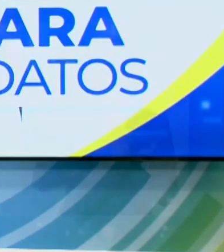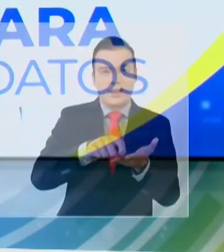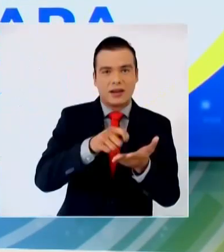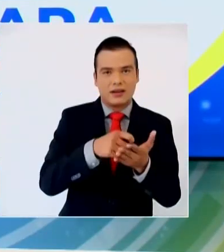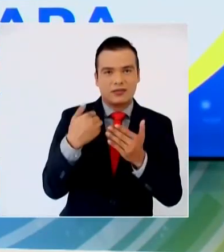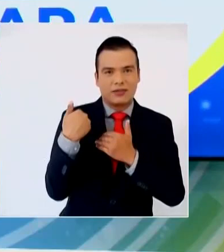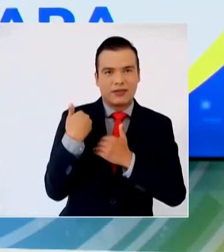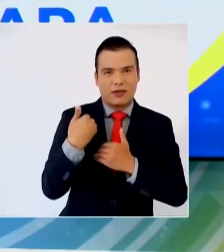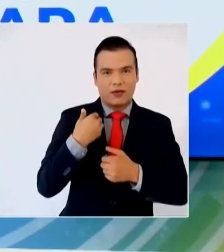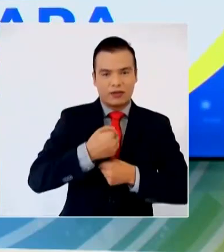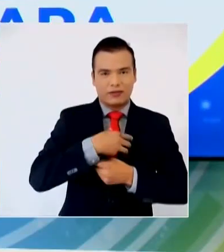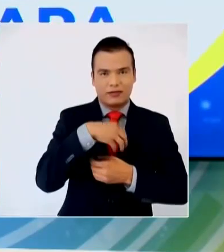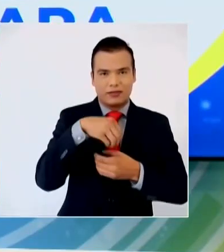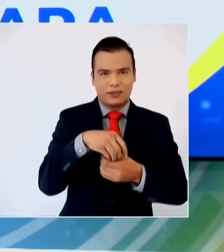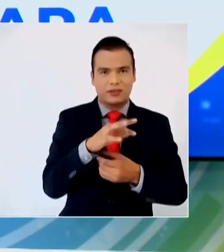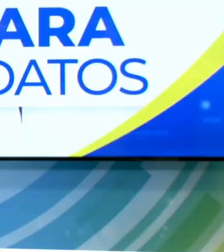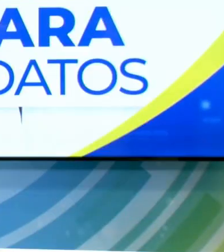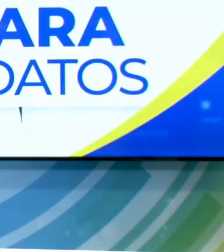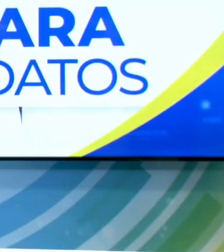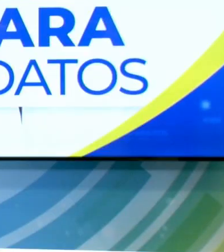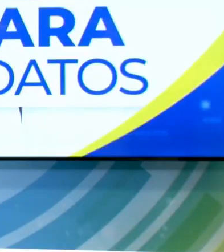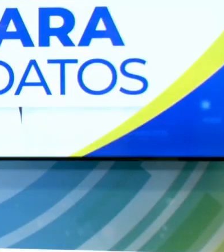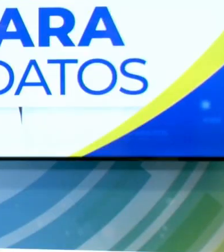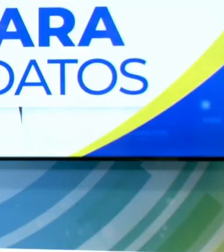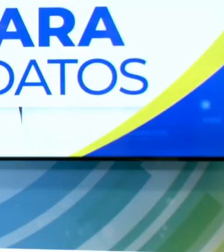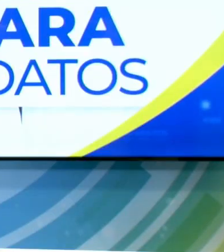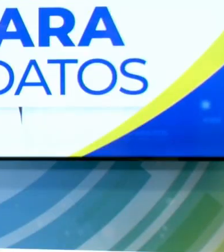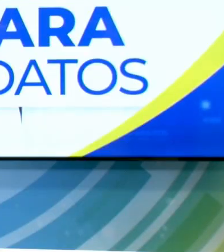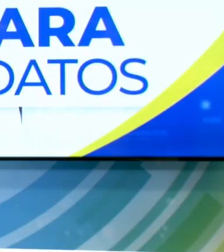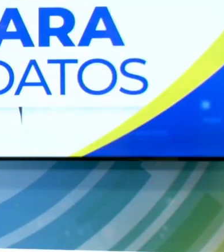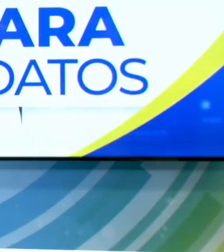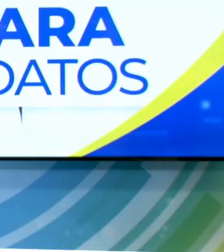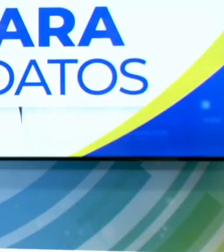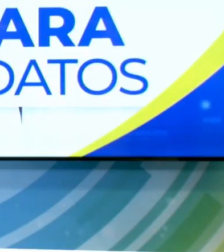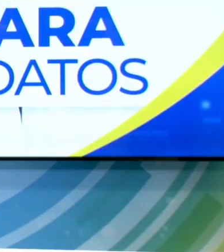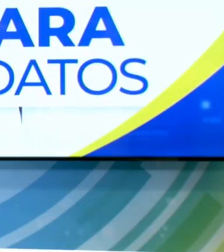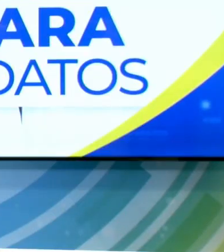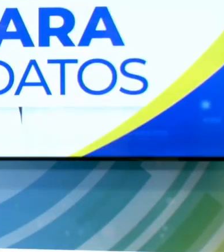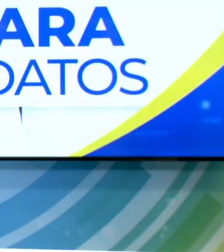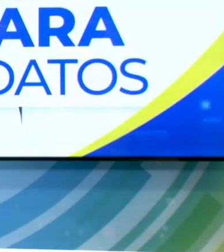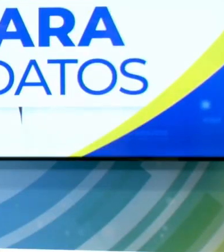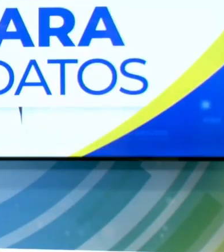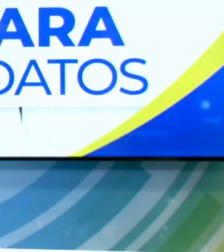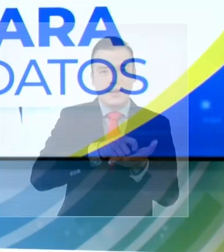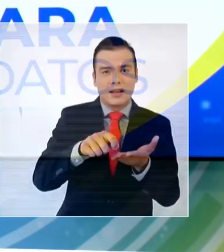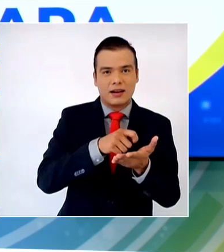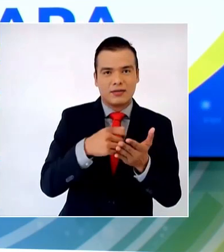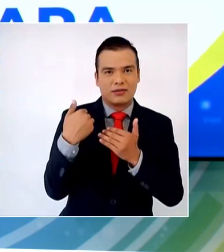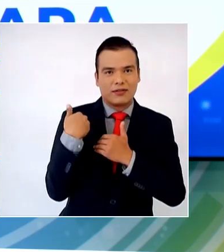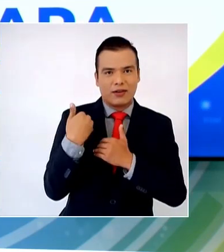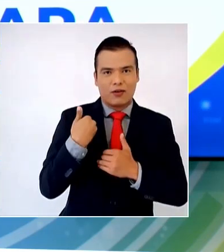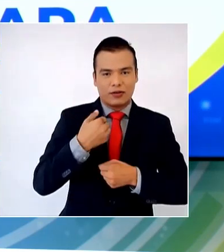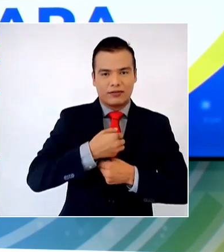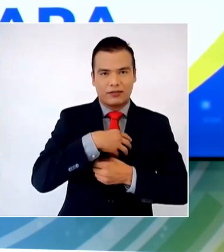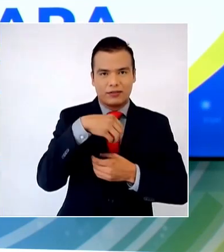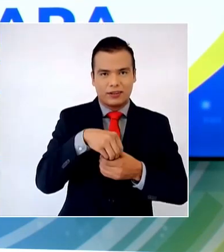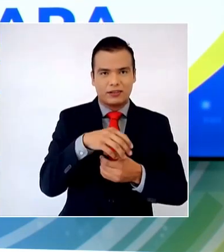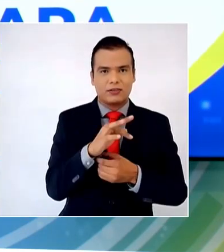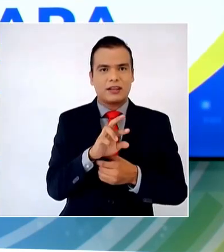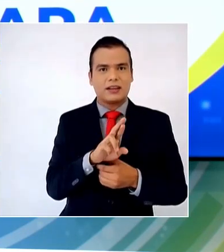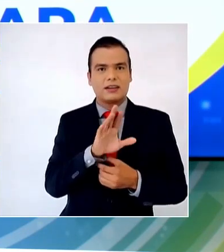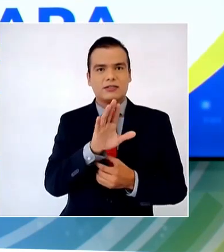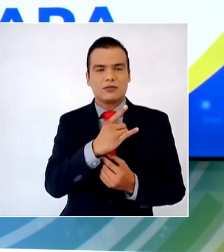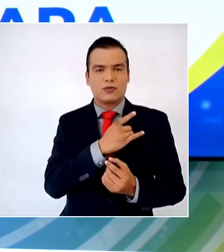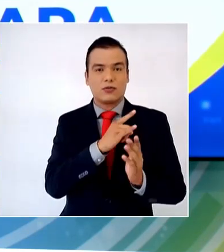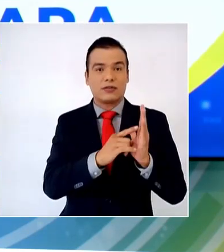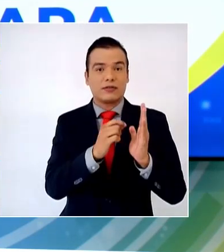1:16 de la tarde. Gracias por seguir con nosotros. Y en alianza con la Unidad de Periodismo Joven Tiempo Real de la Universidad Autónoma de Occidente, entrevistamos a